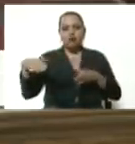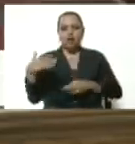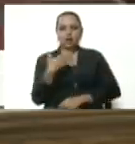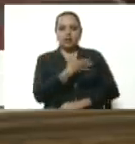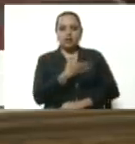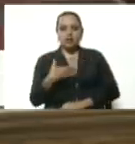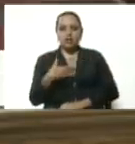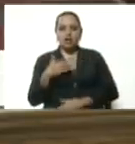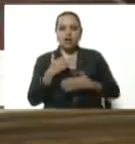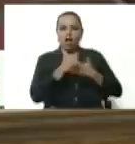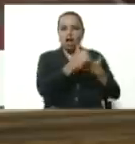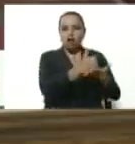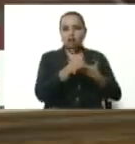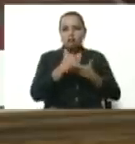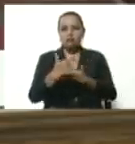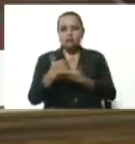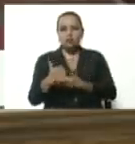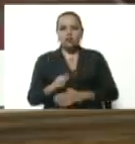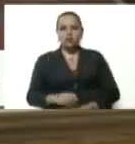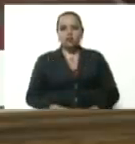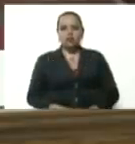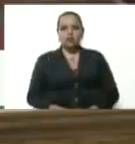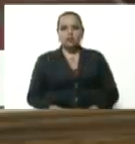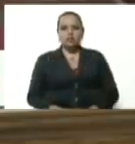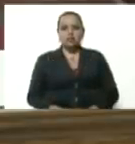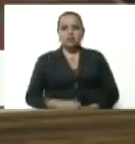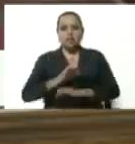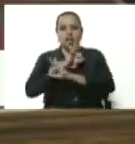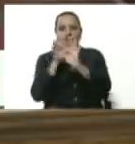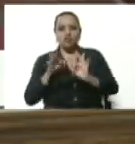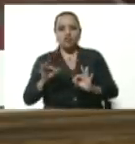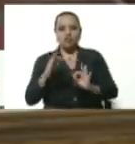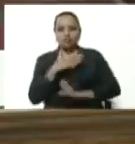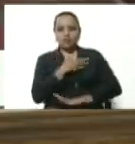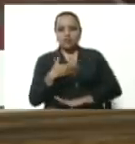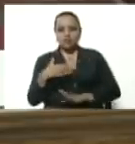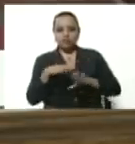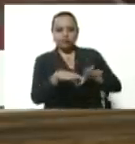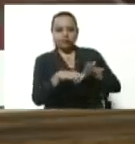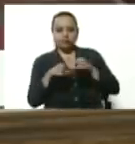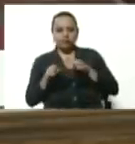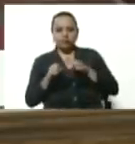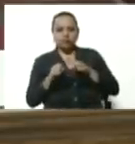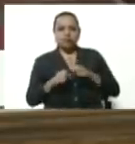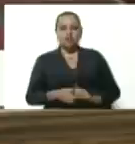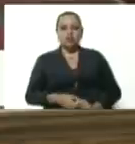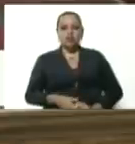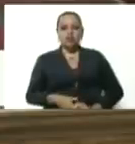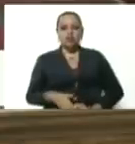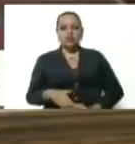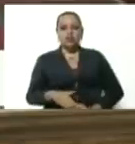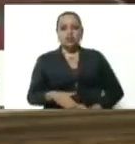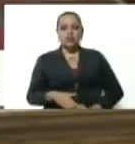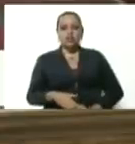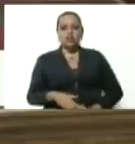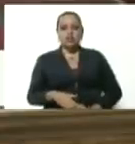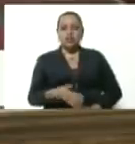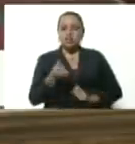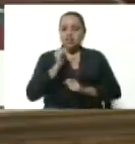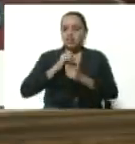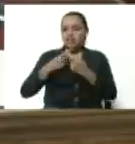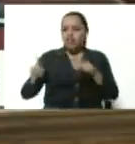procura favorecer sus bastardos intereses en contra de los sagrados anhelos del pueblo venezolano.